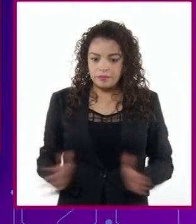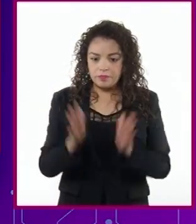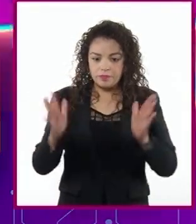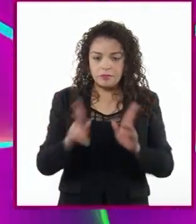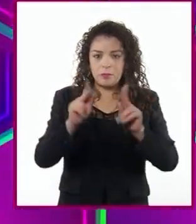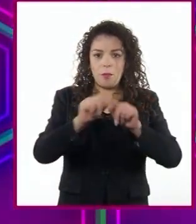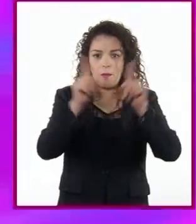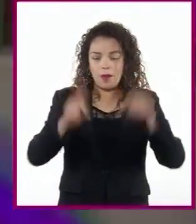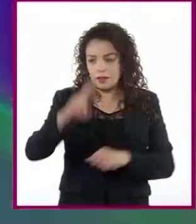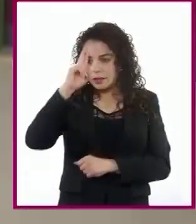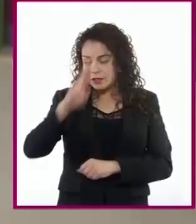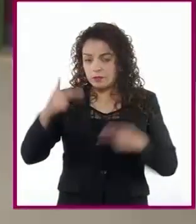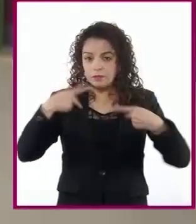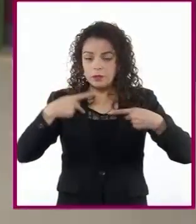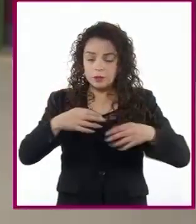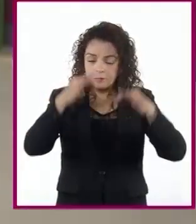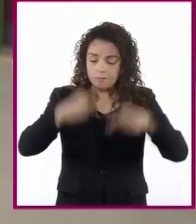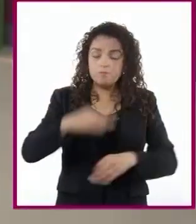de la dignidad humana.